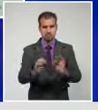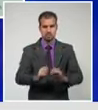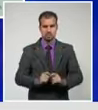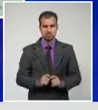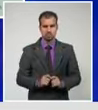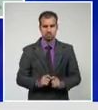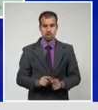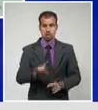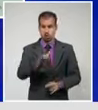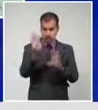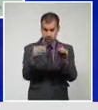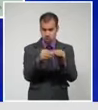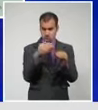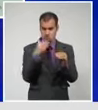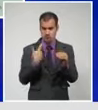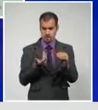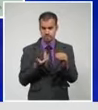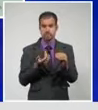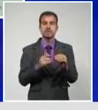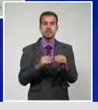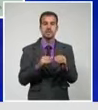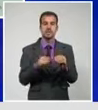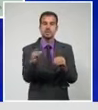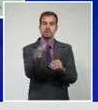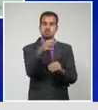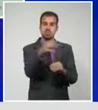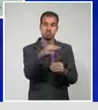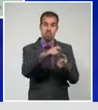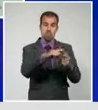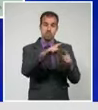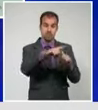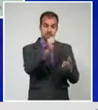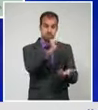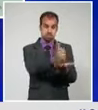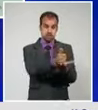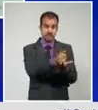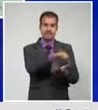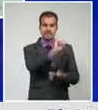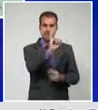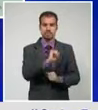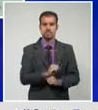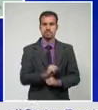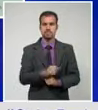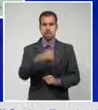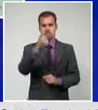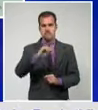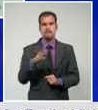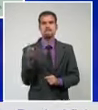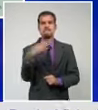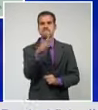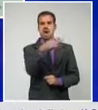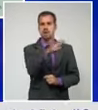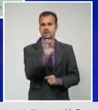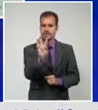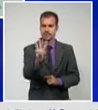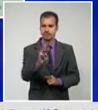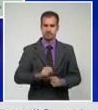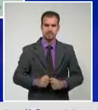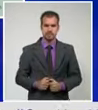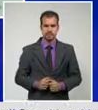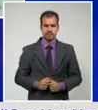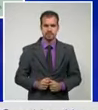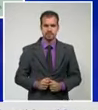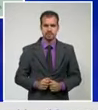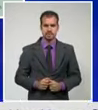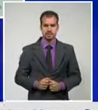ayer, 6 del municipio de Guantánamo y 3 del municipio de Baracoa.